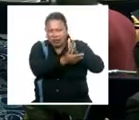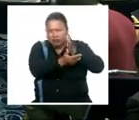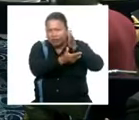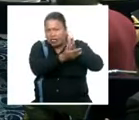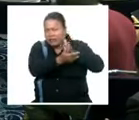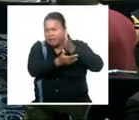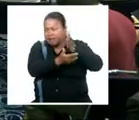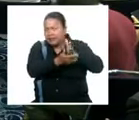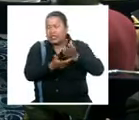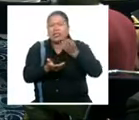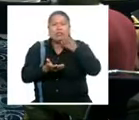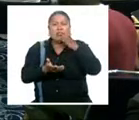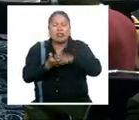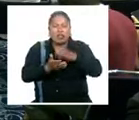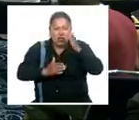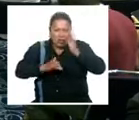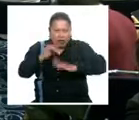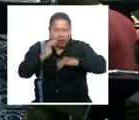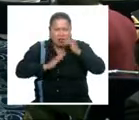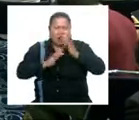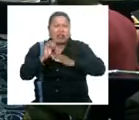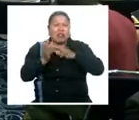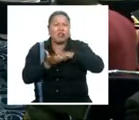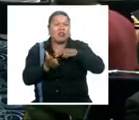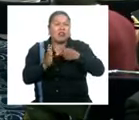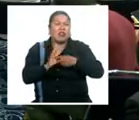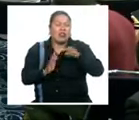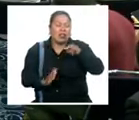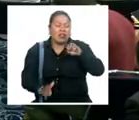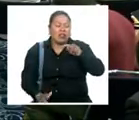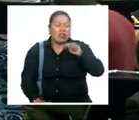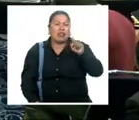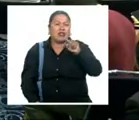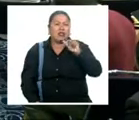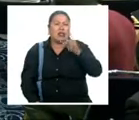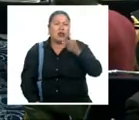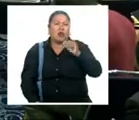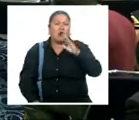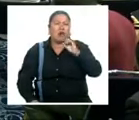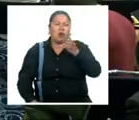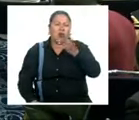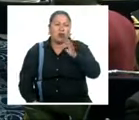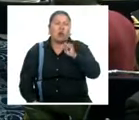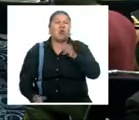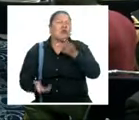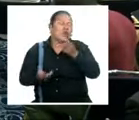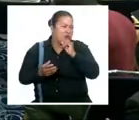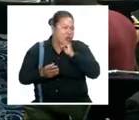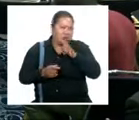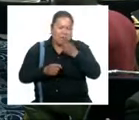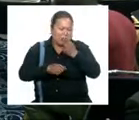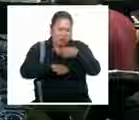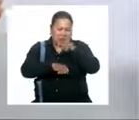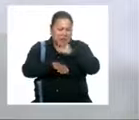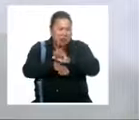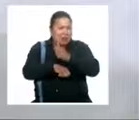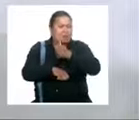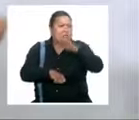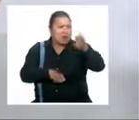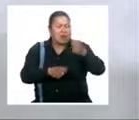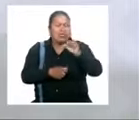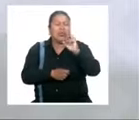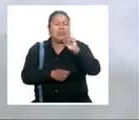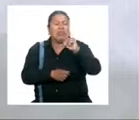secretario de la infraestructura, el ingeniero Netzahualcoyo Salvatierra, cada 8 días va